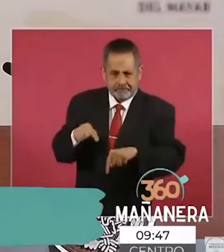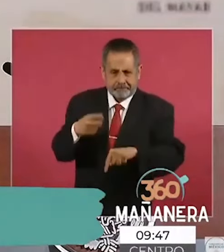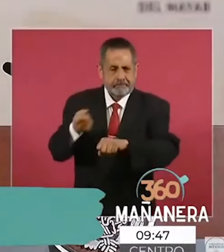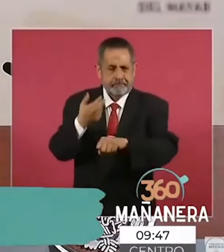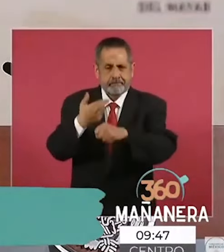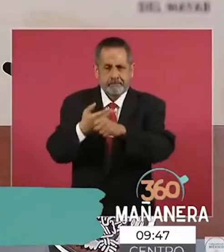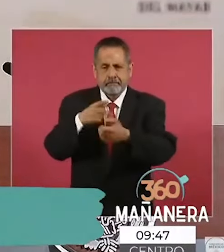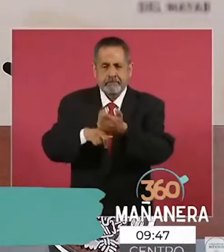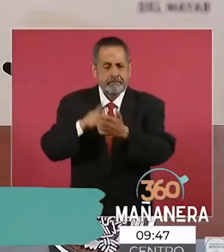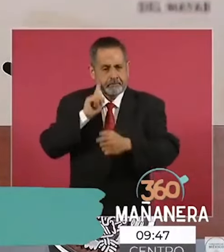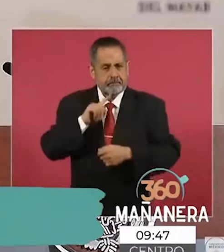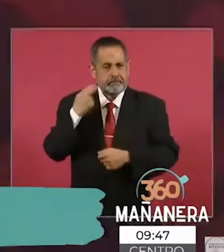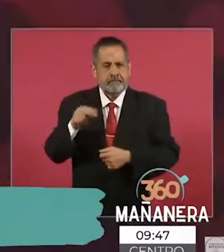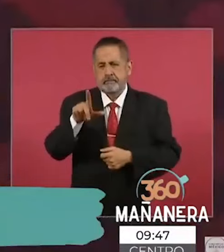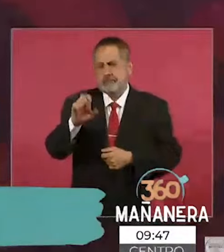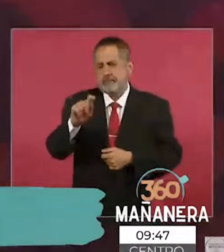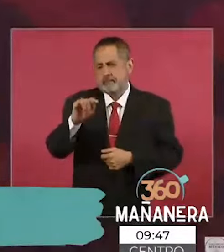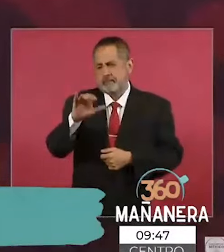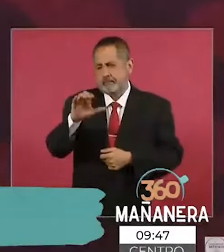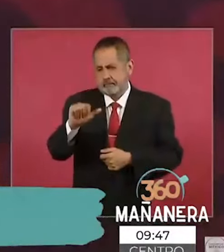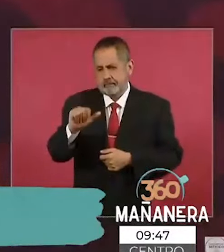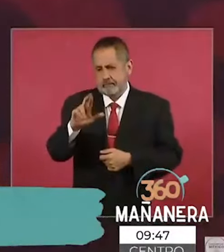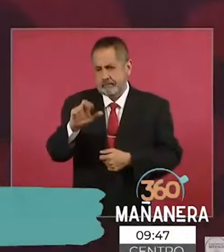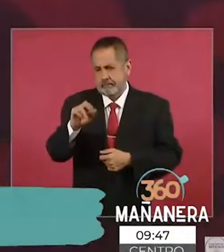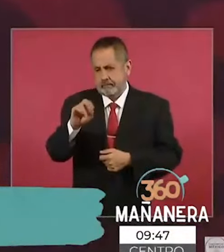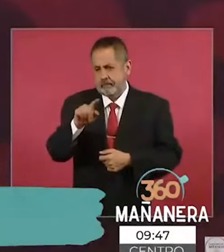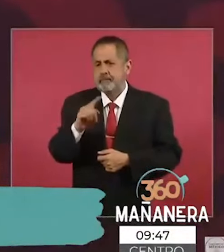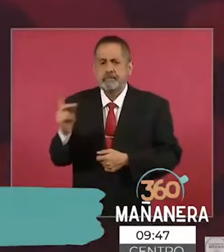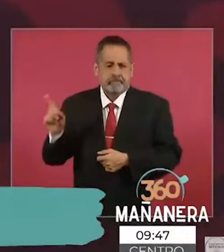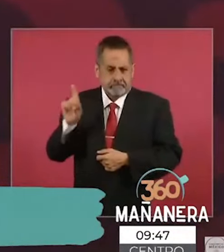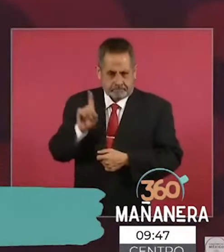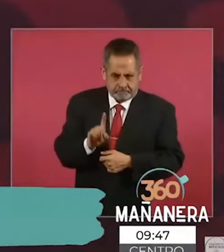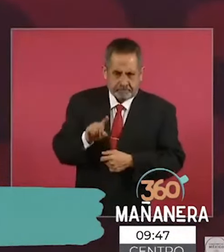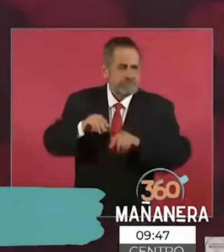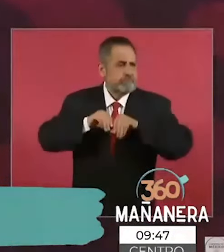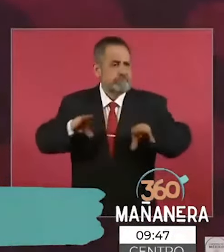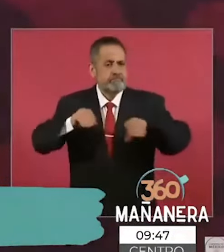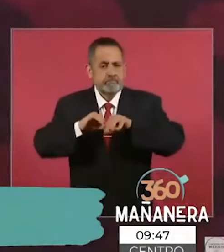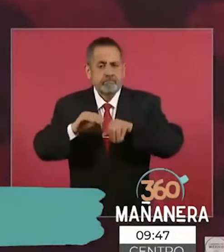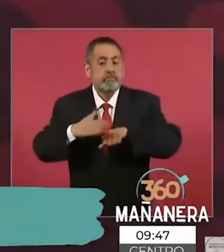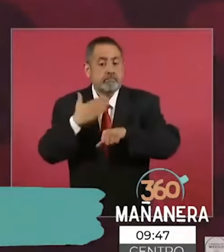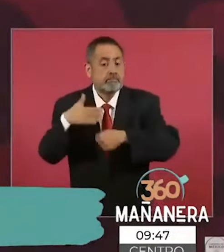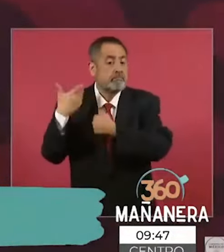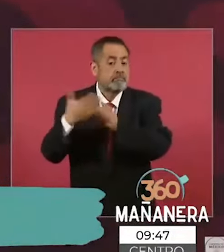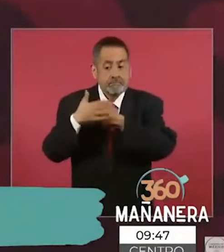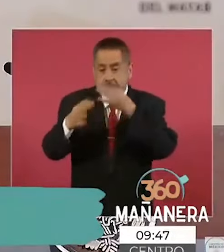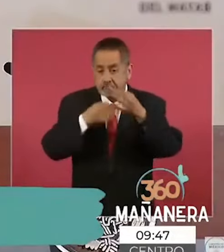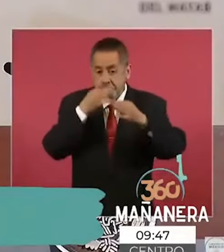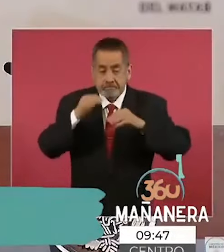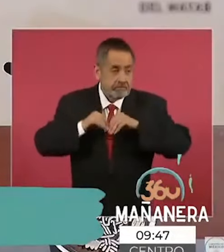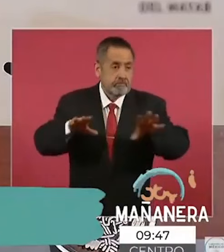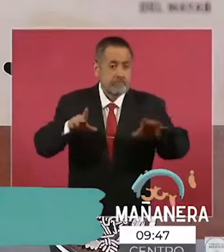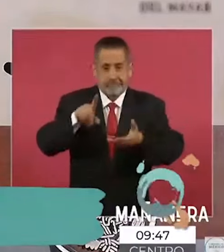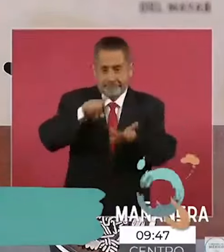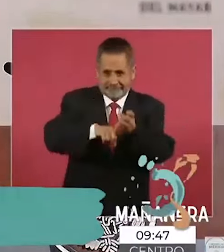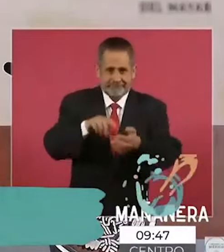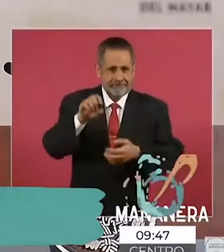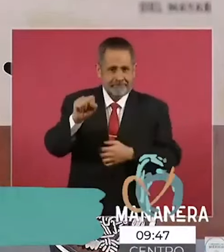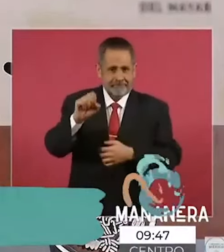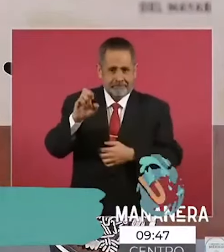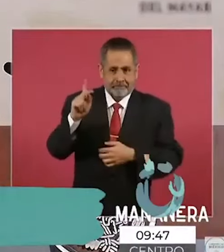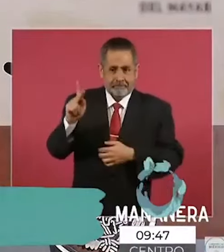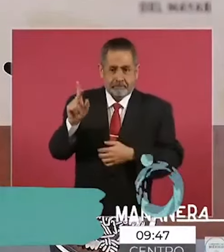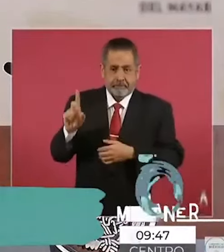de que al finales del próximo mes finales del mes de febrero ya se entregue la totalidad de paquetes